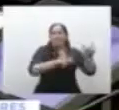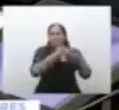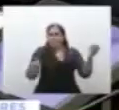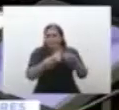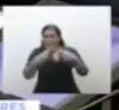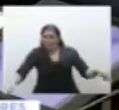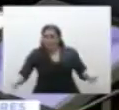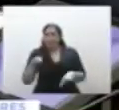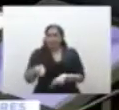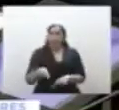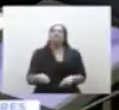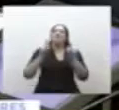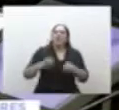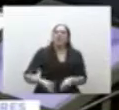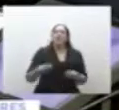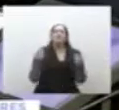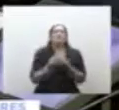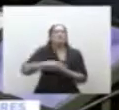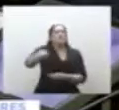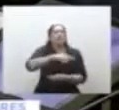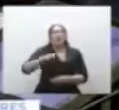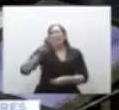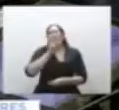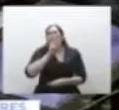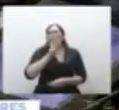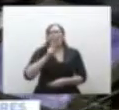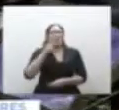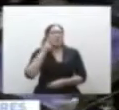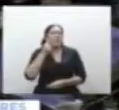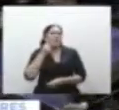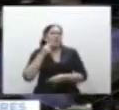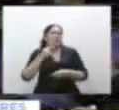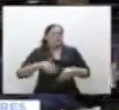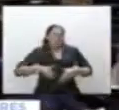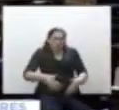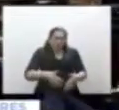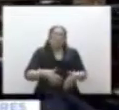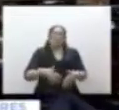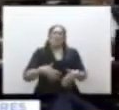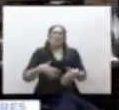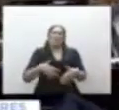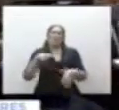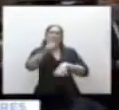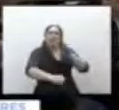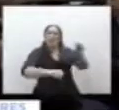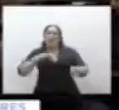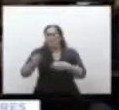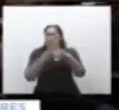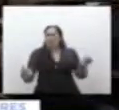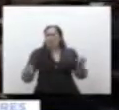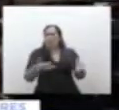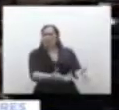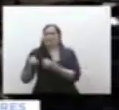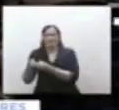y reproductivos. Con esta medida, los senadores que votaron en contra o se abstuvieron decidieron consensuar un sistema que insta